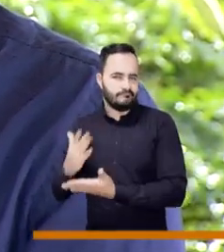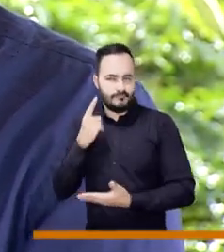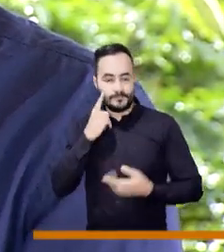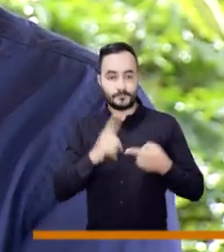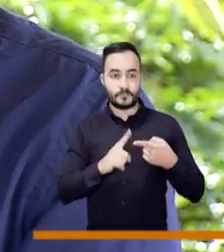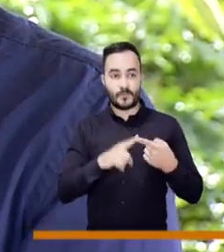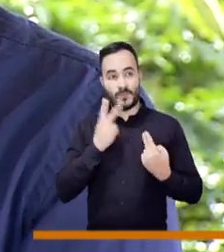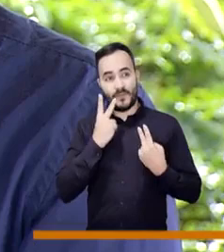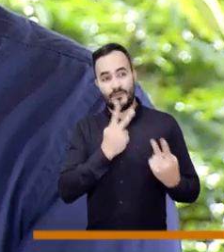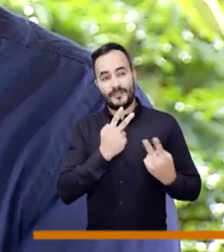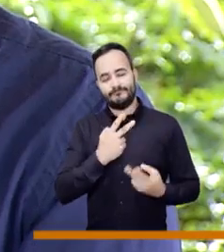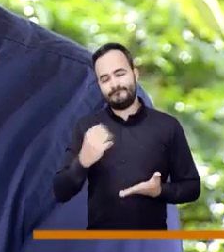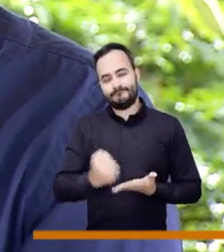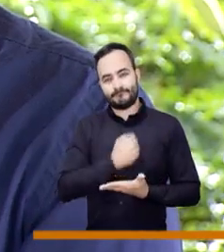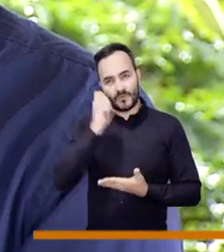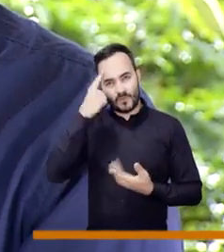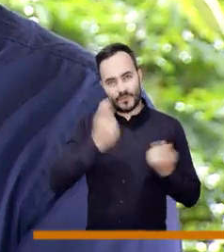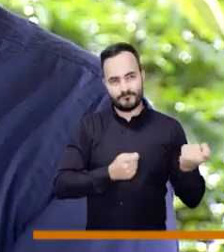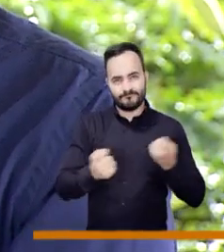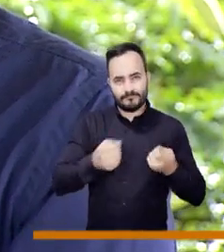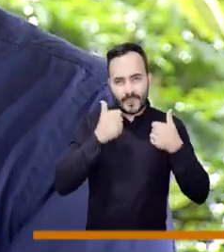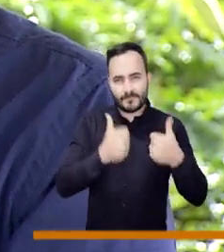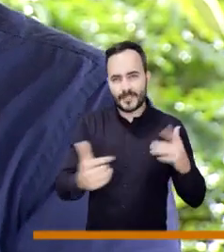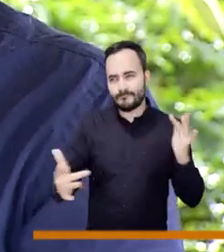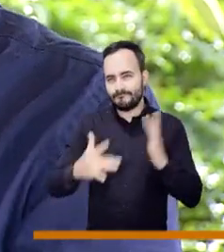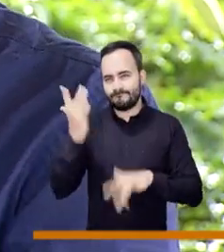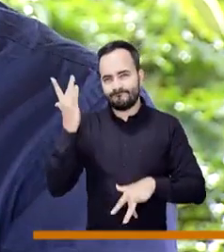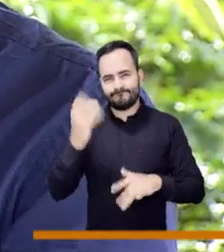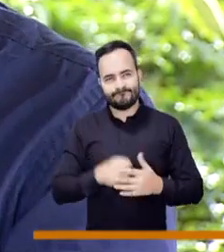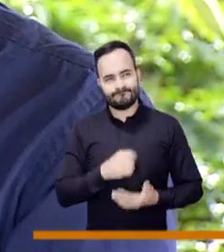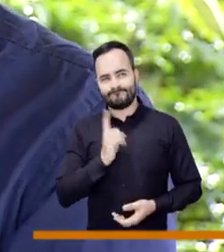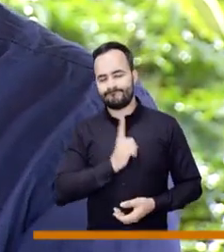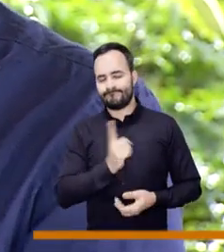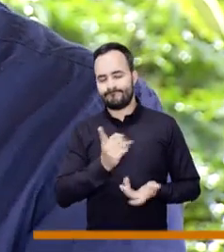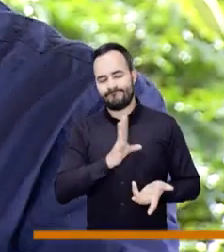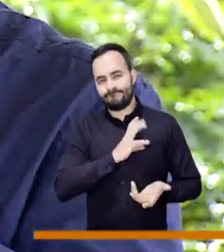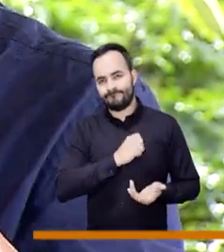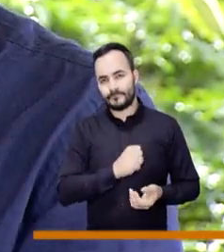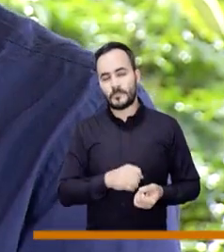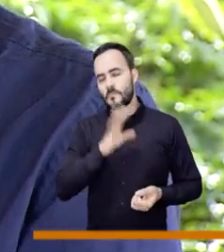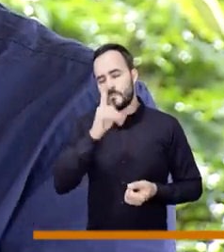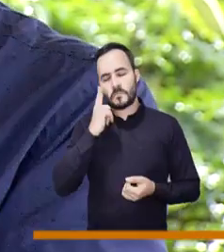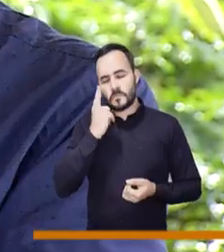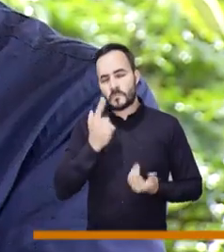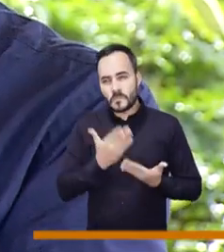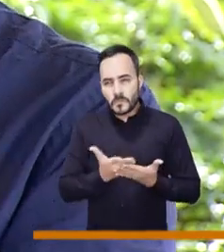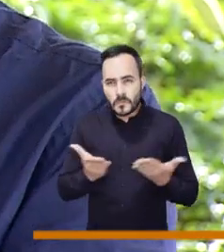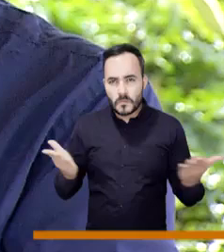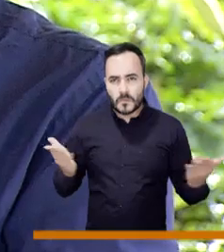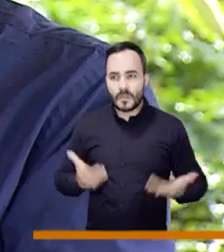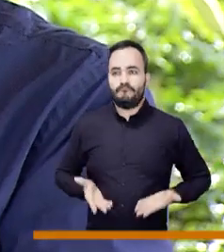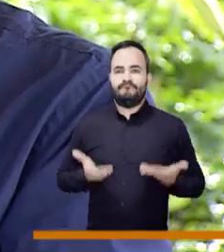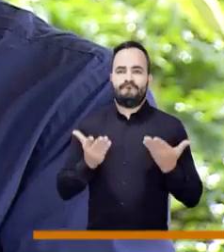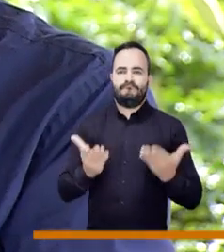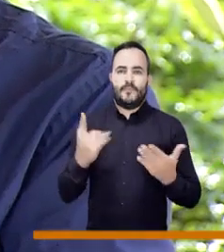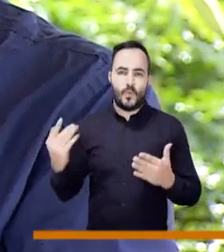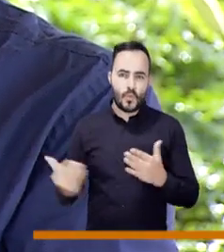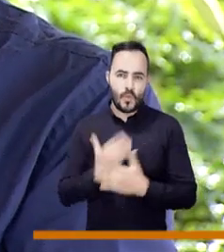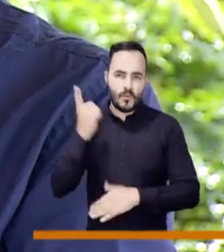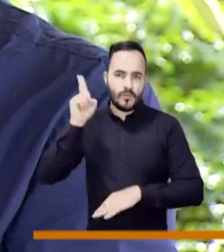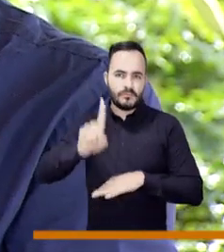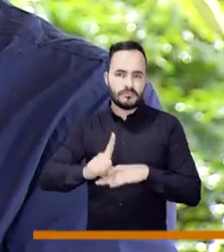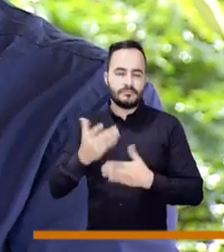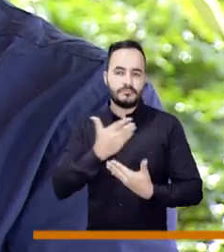gobierno desacertado en muchos aspectos de la política social, va a encontrar una ciudad, voy a poner 3 cosas, con una